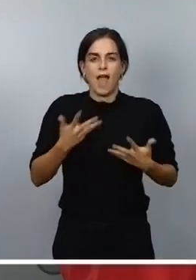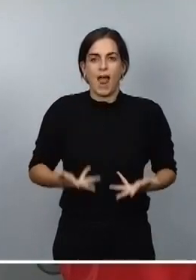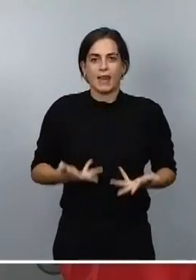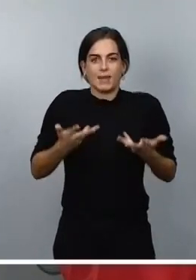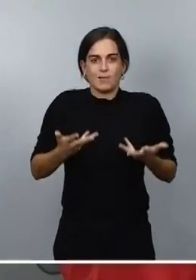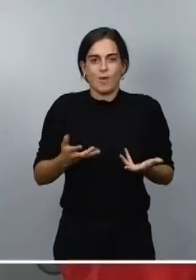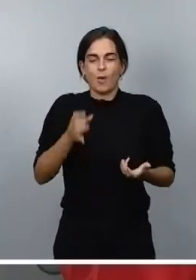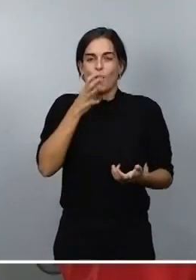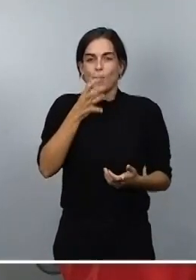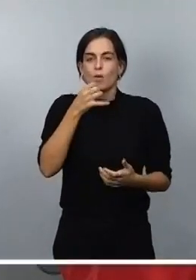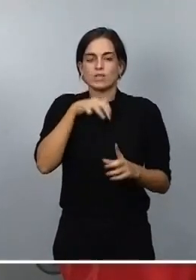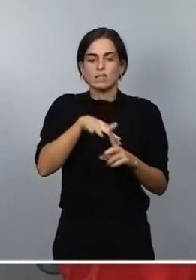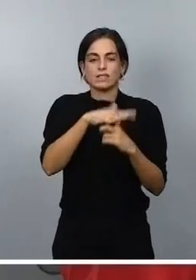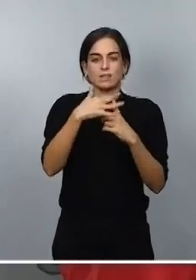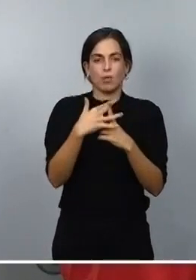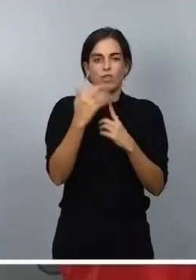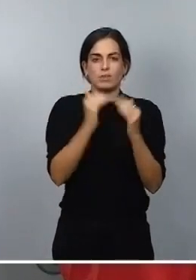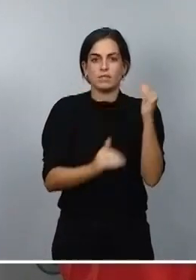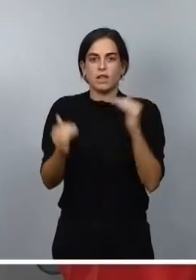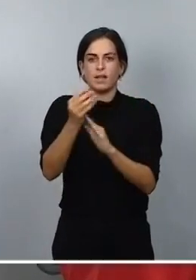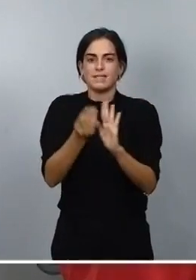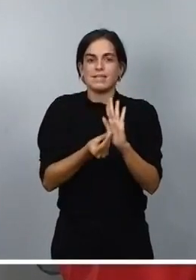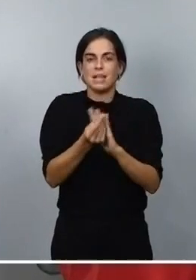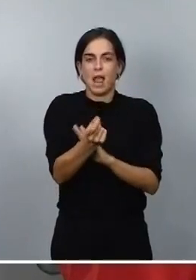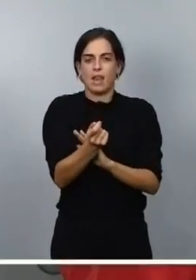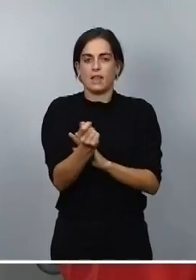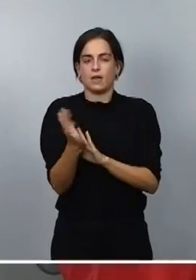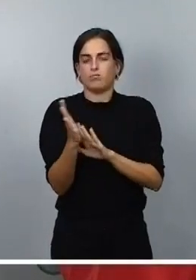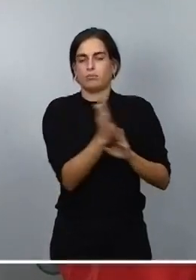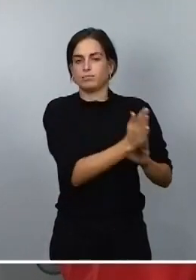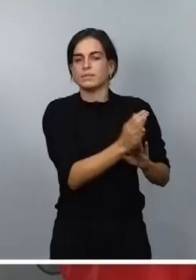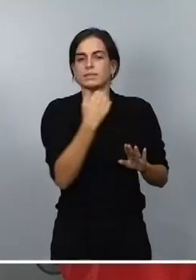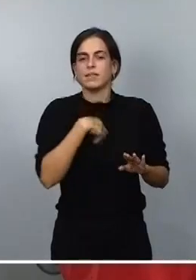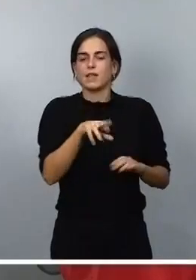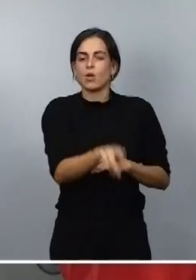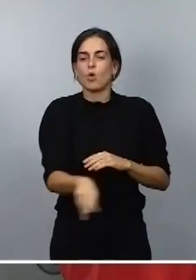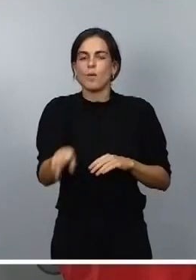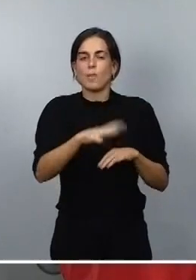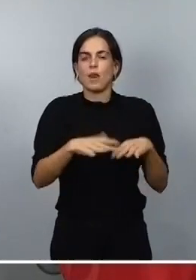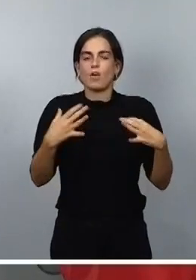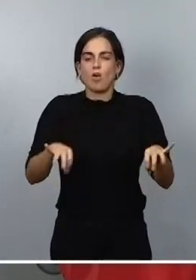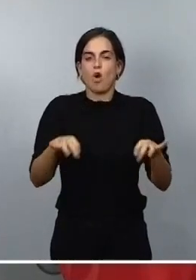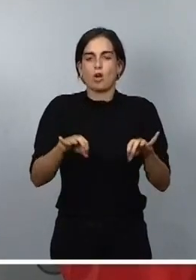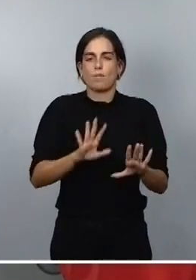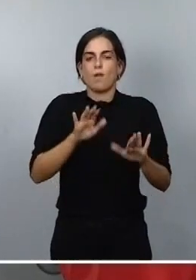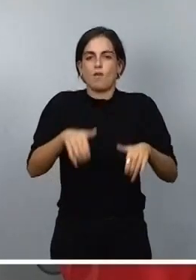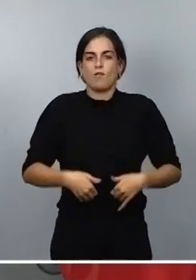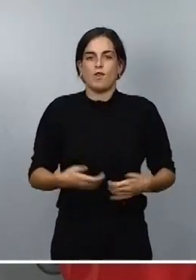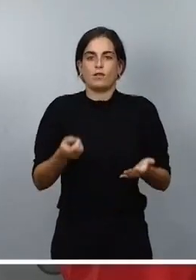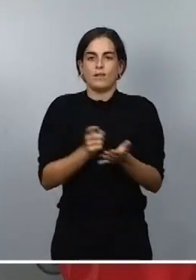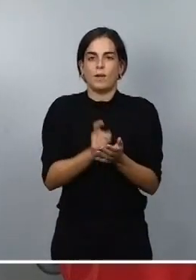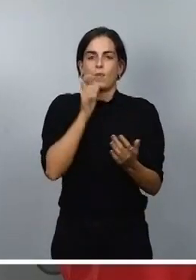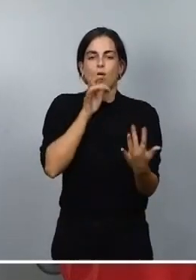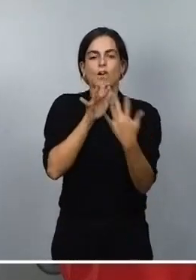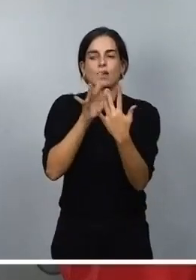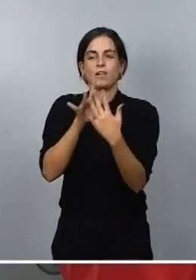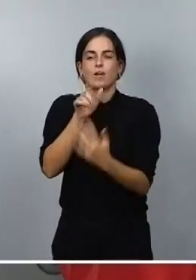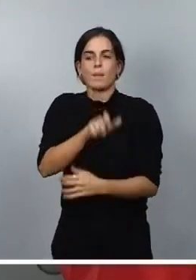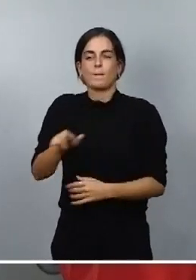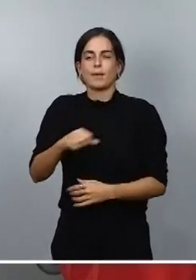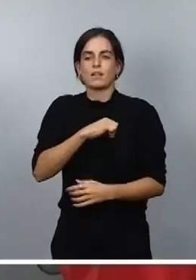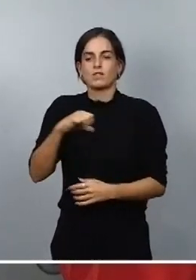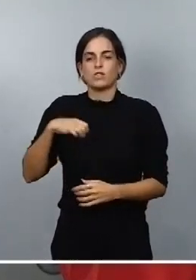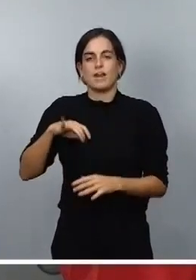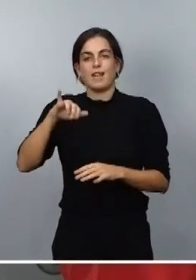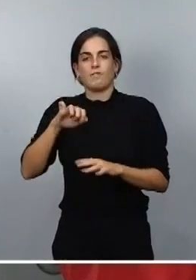eh de pandemia y por tanto de recuperación de la normalidad también en los afectos y en las relaciones personales y familiares es un